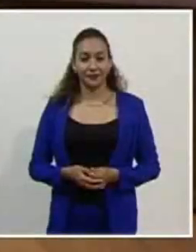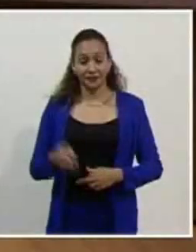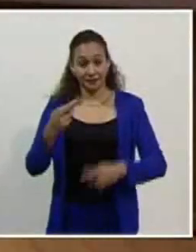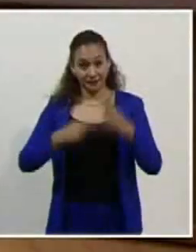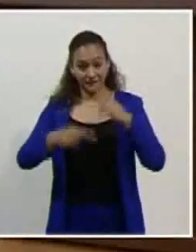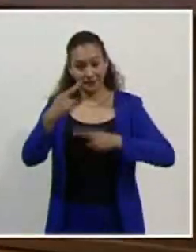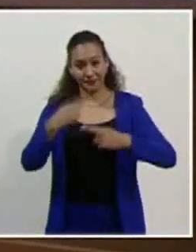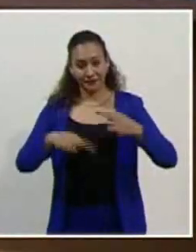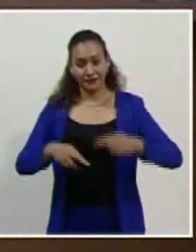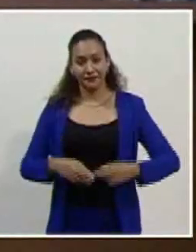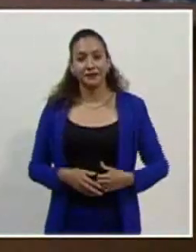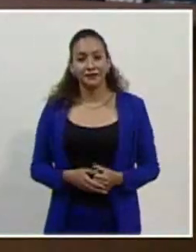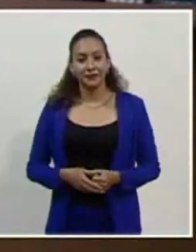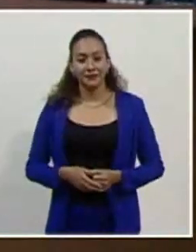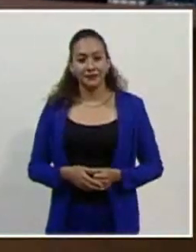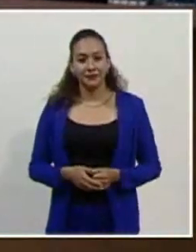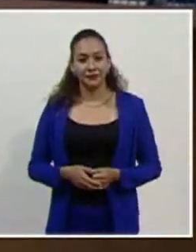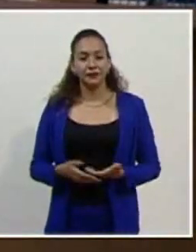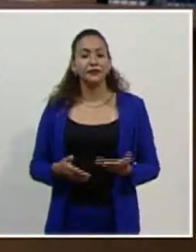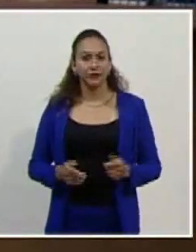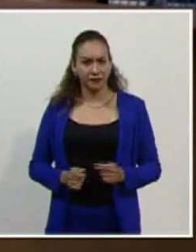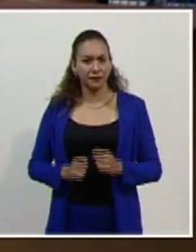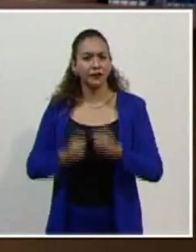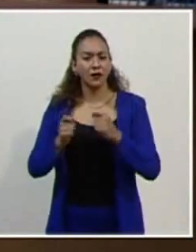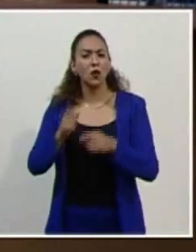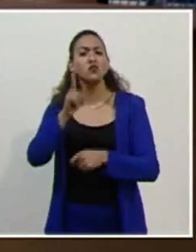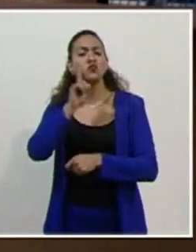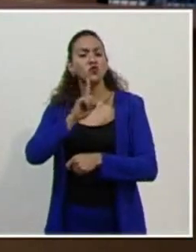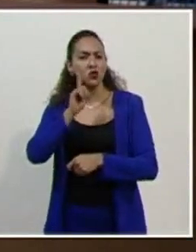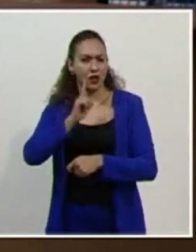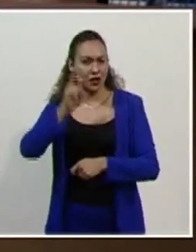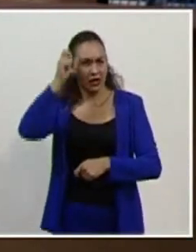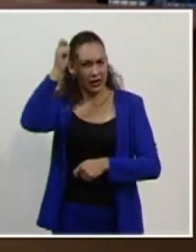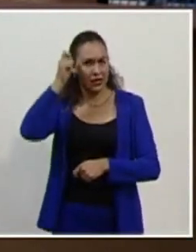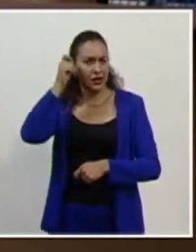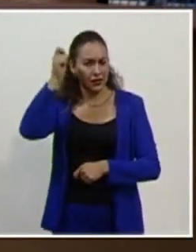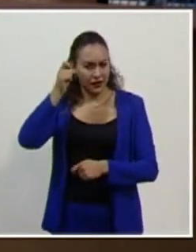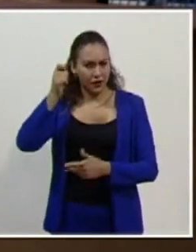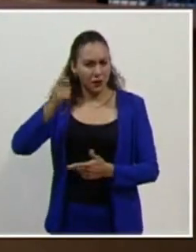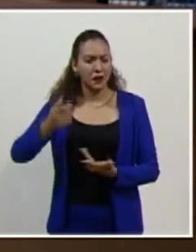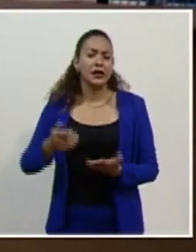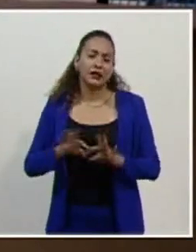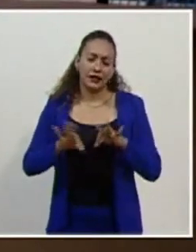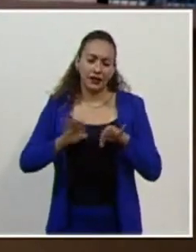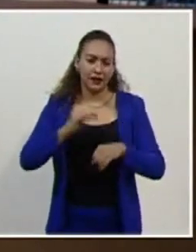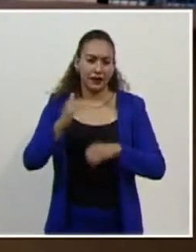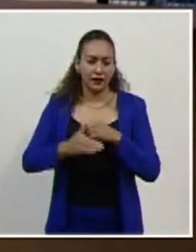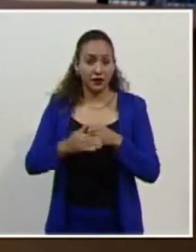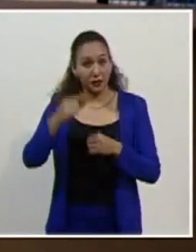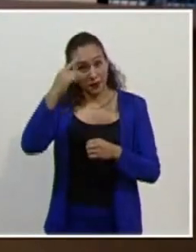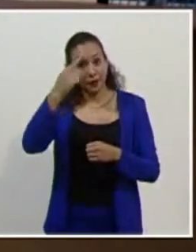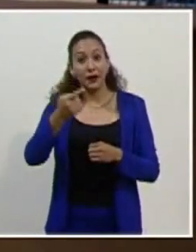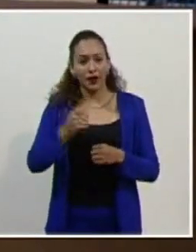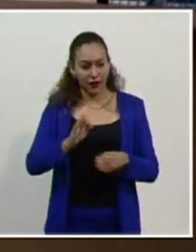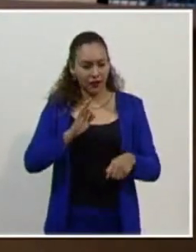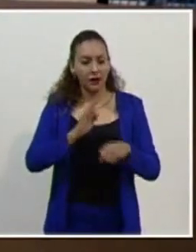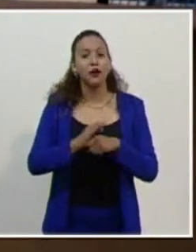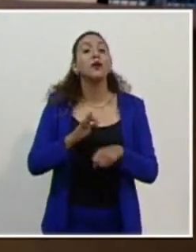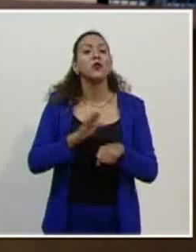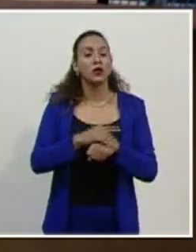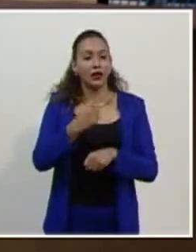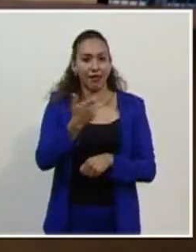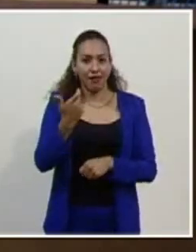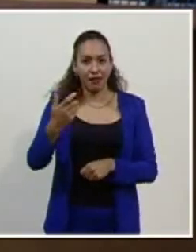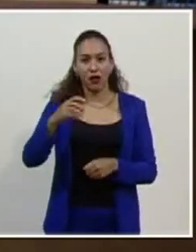Al regresar, otorgan suspensión a mujer jubilada para que recursos de su Afore no sean transferidos al Fondo